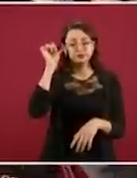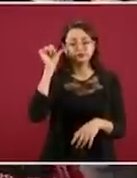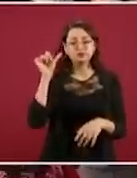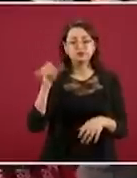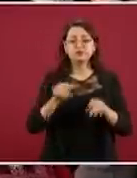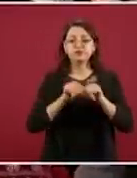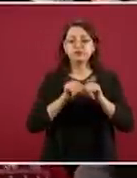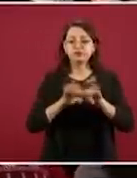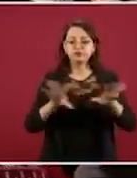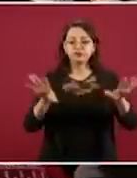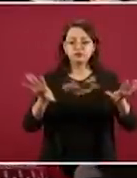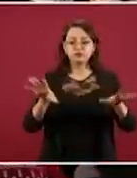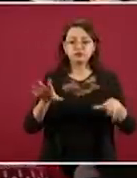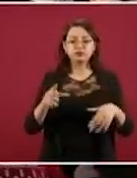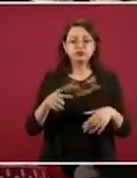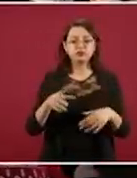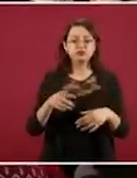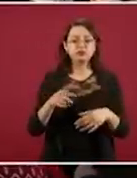de un banco